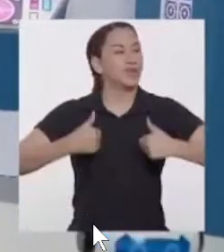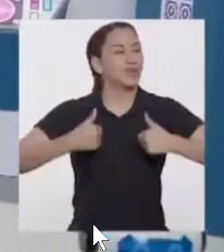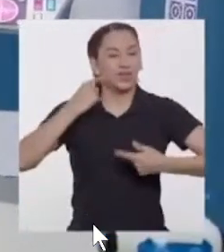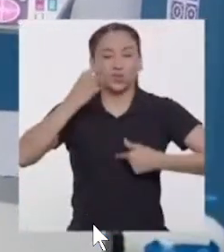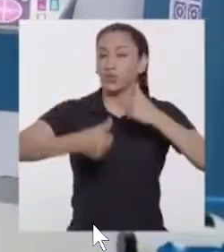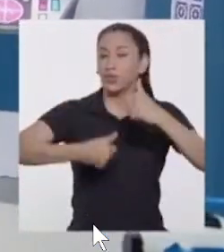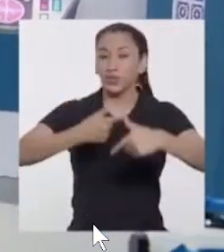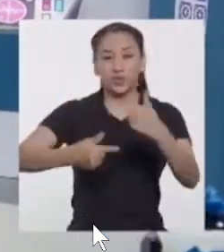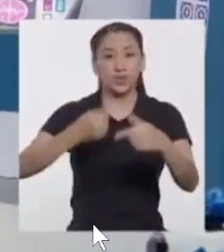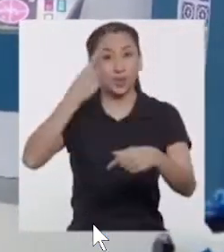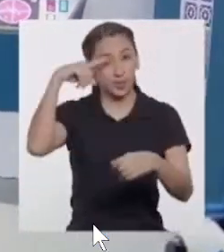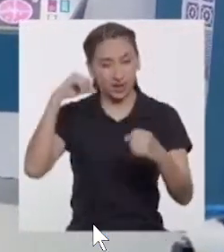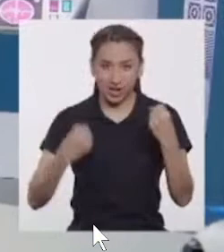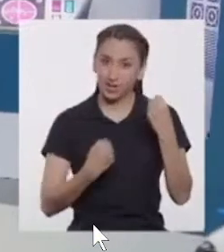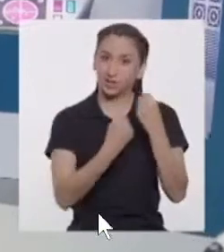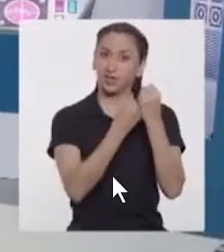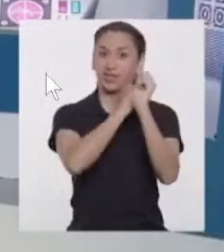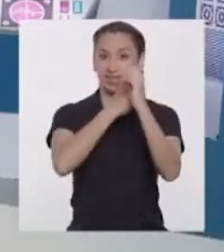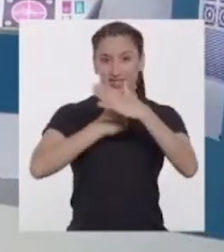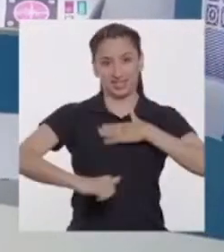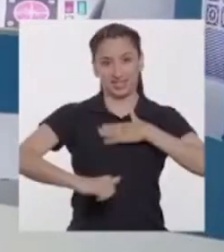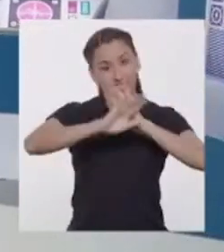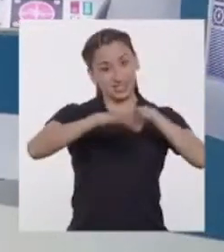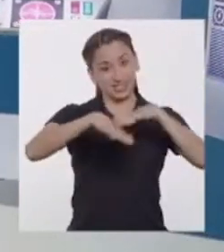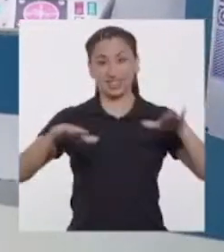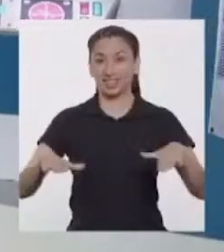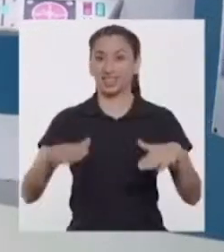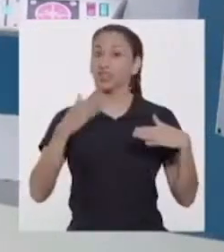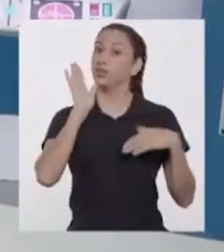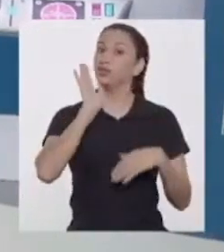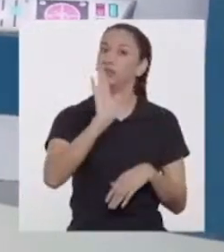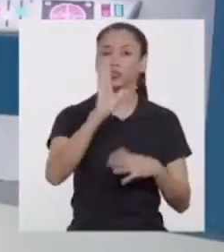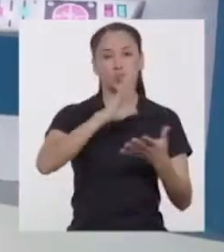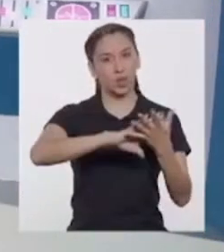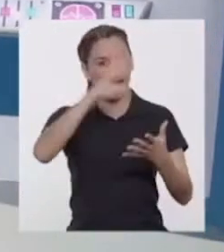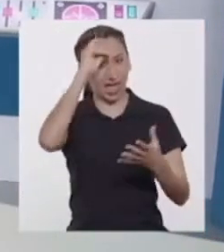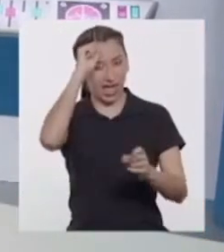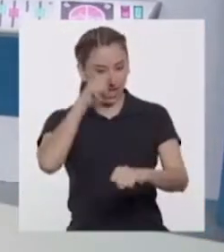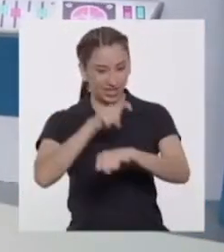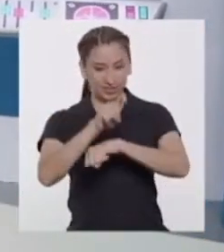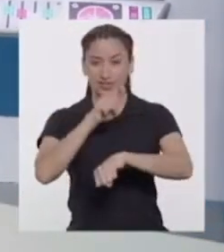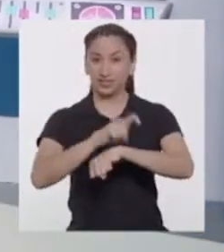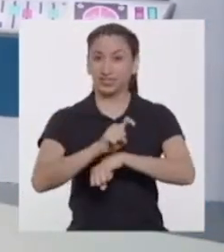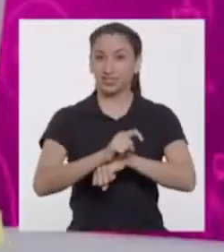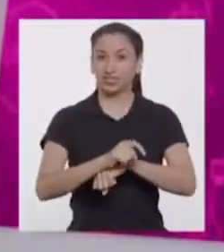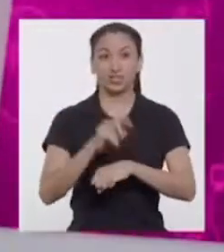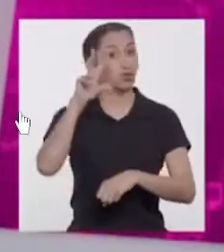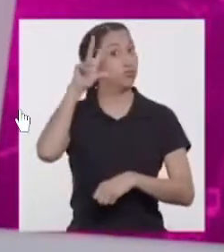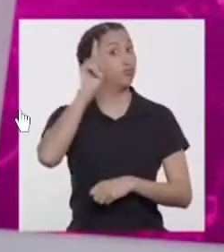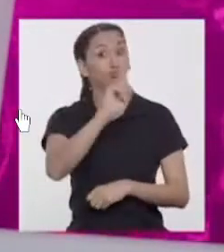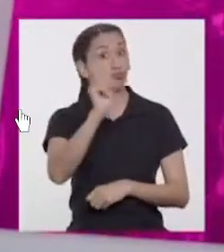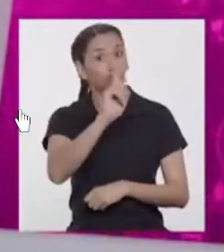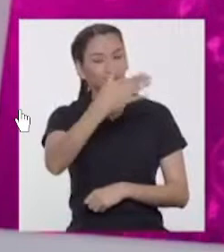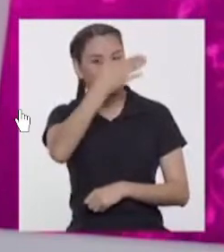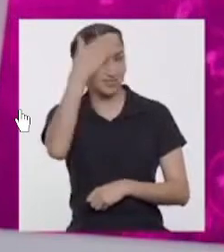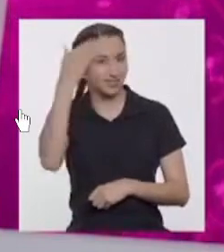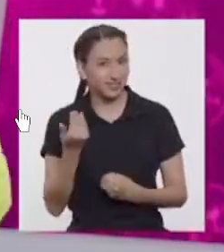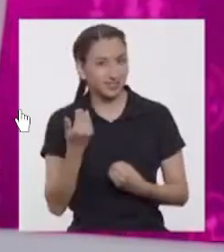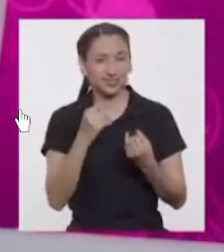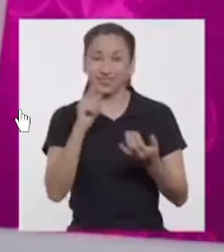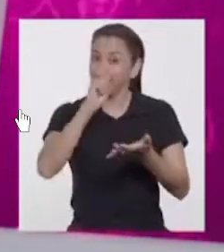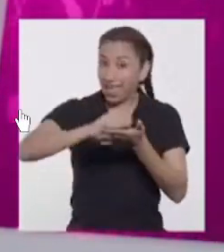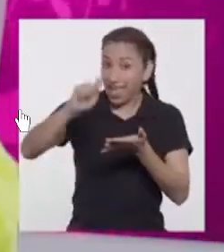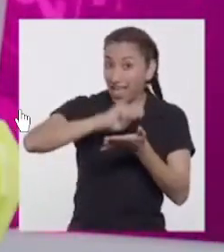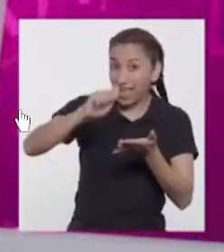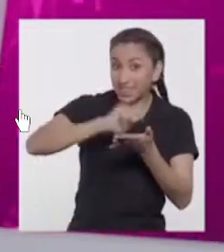vida cotidiana para apoyar a nuestras niñas y niños en su aprendizaje. No olviden que